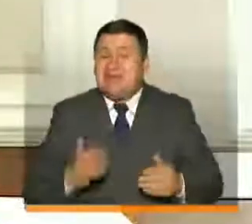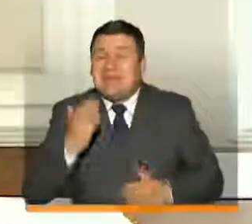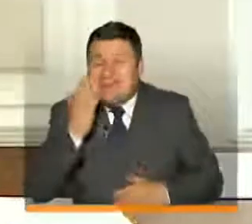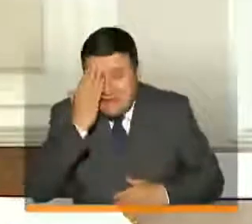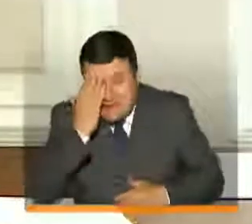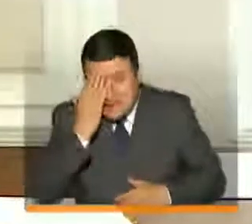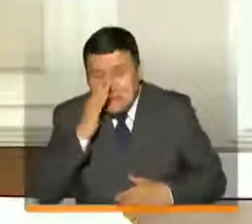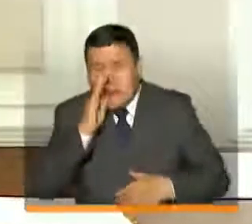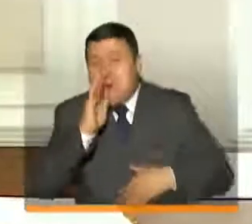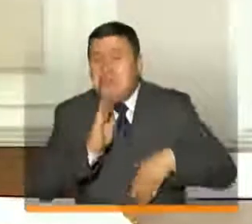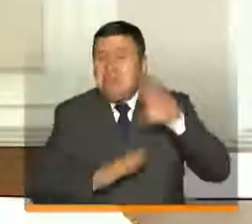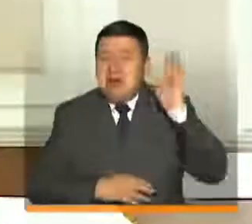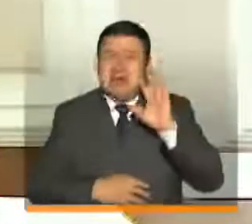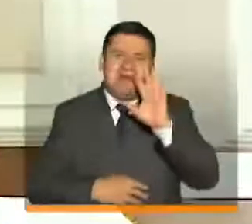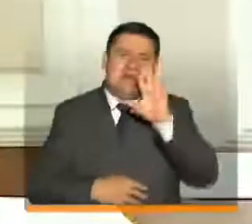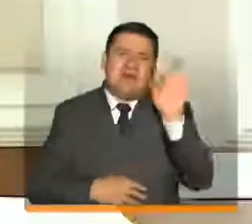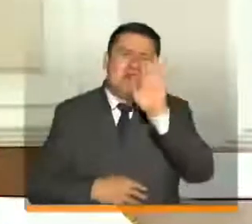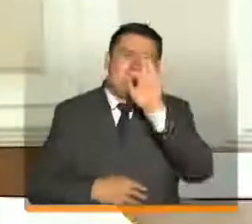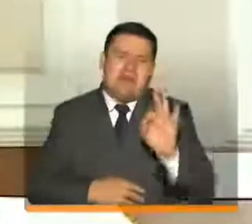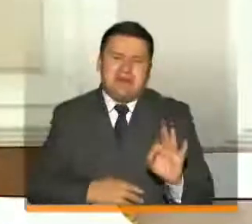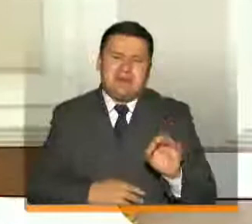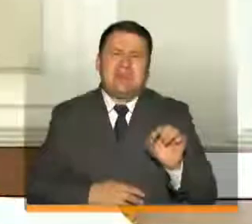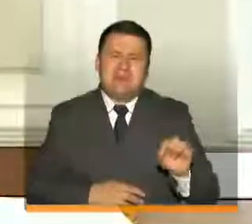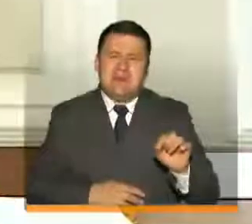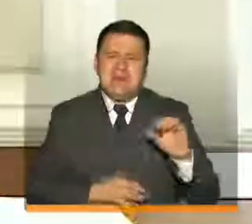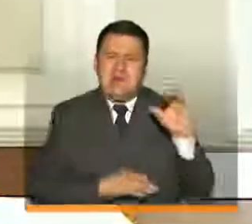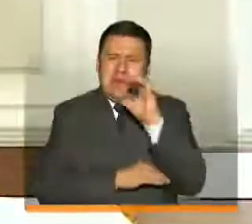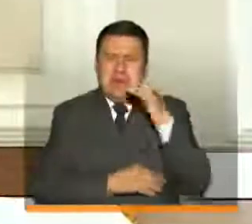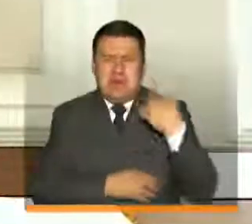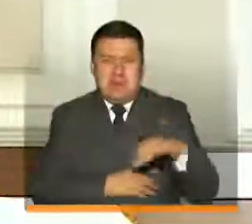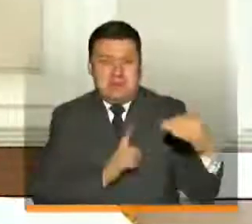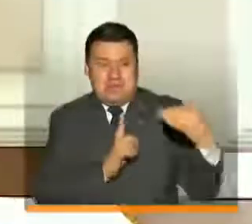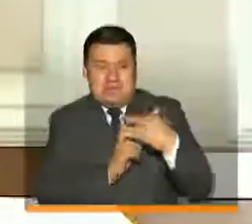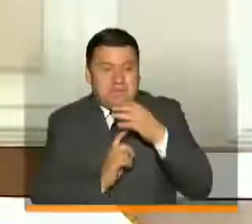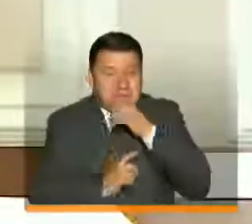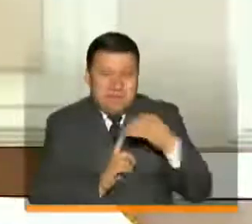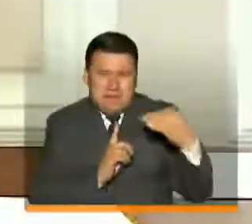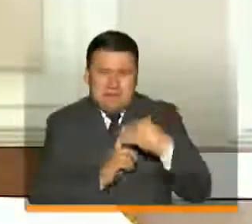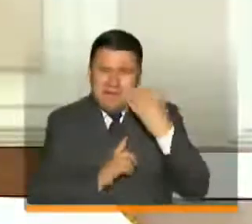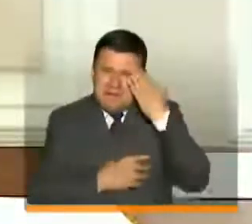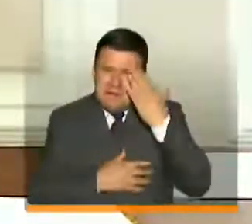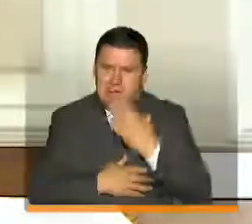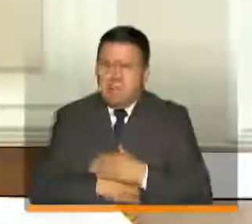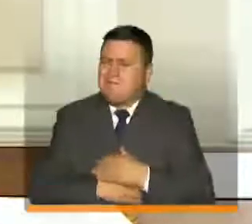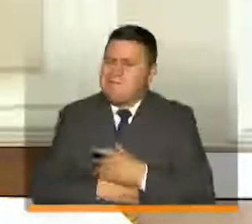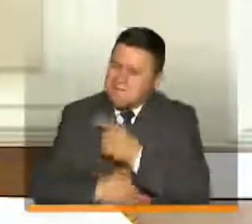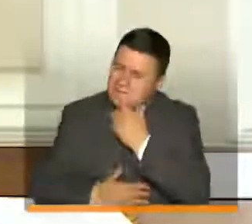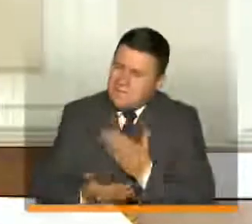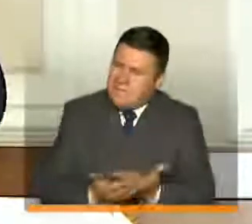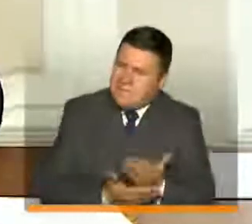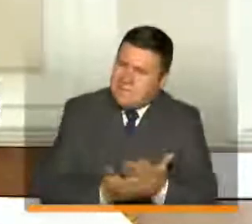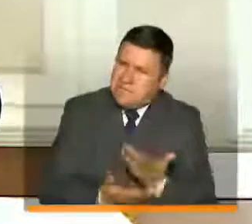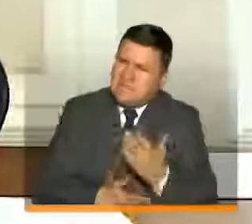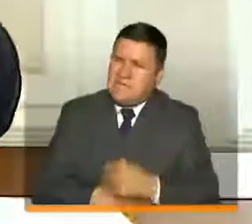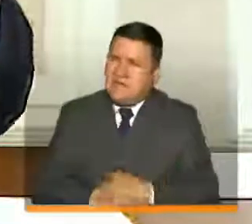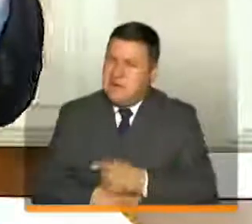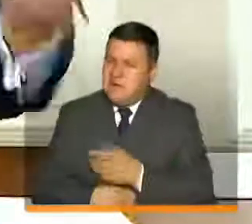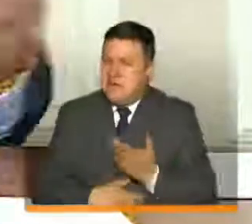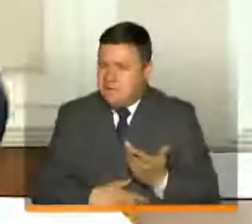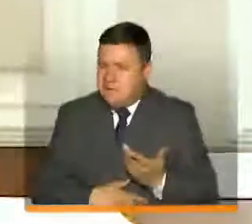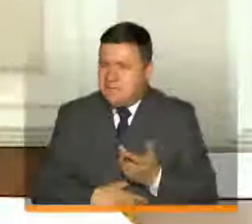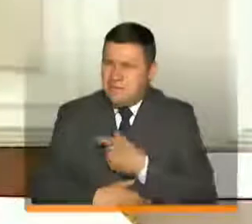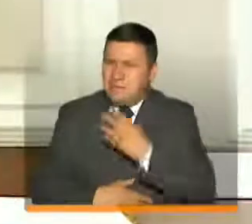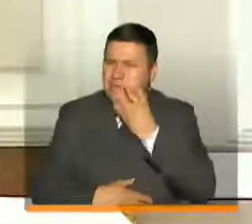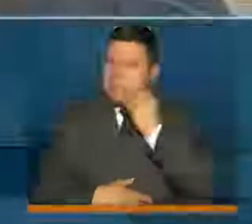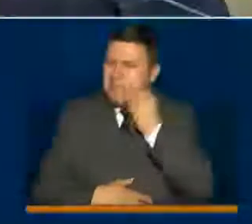desafortunadamente más de un 50% en nuestro país es letal con los mayores de 70 años? ¿Qué recomendaciones desde el punto de vista de